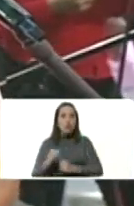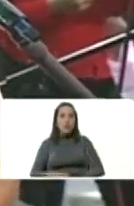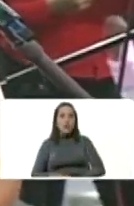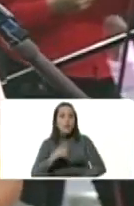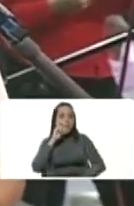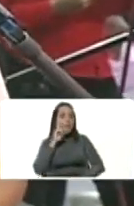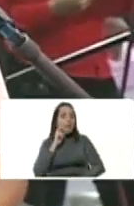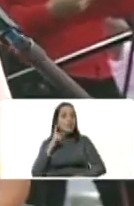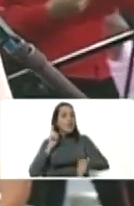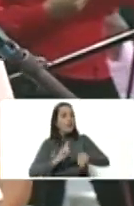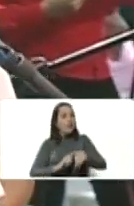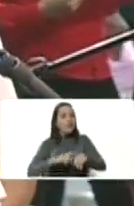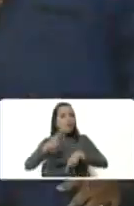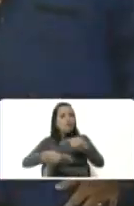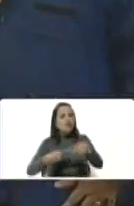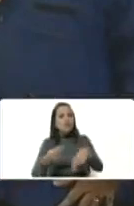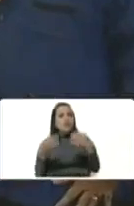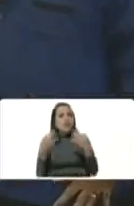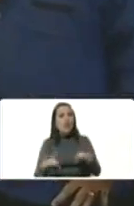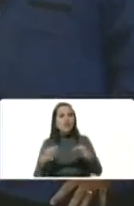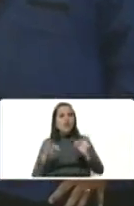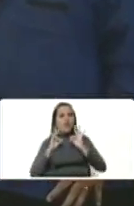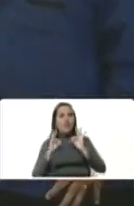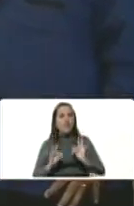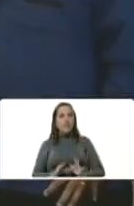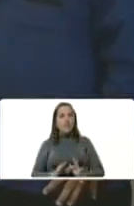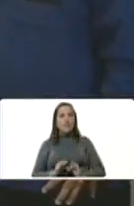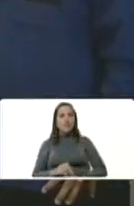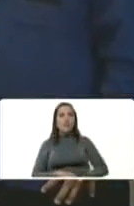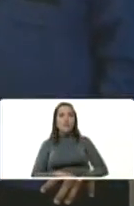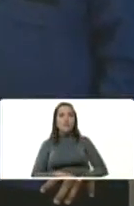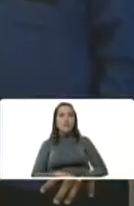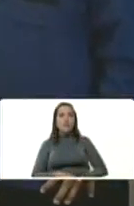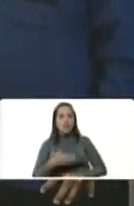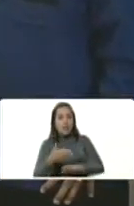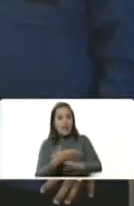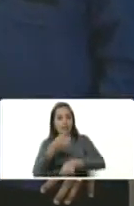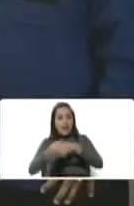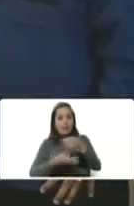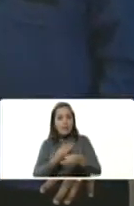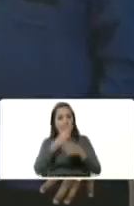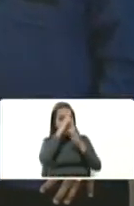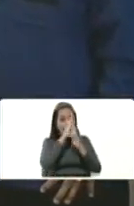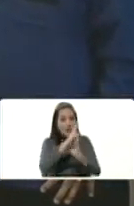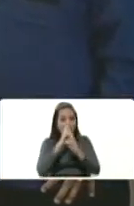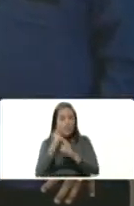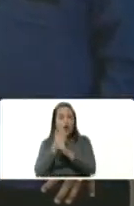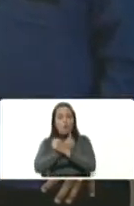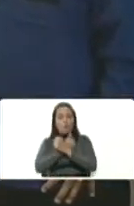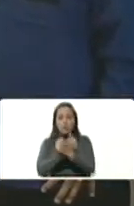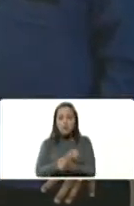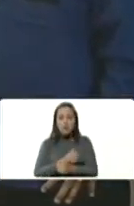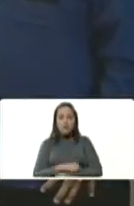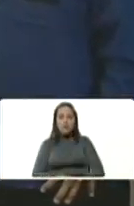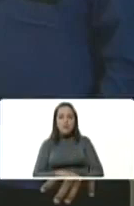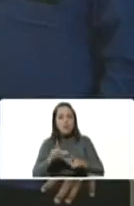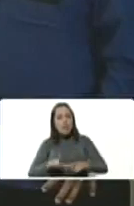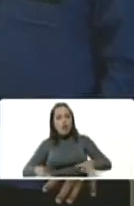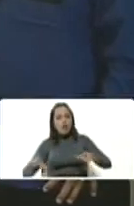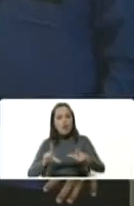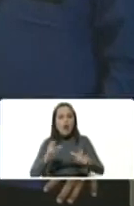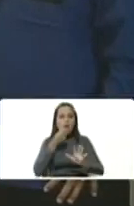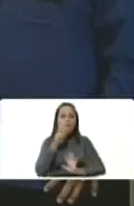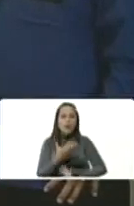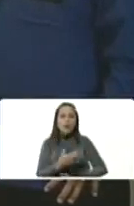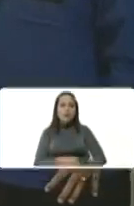necesario para que ese proceso natural y fisiológico, que es a lo que apuntalamos, sea respetado, digno, amoroso y en espacios amables, que